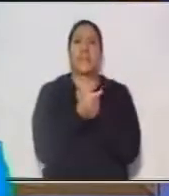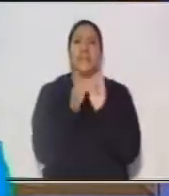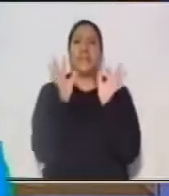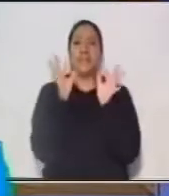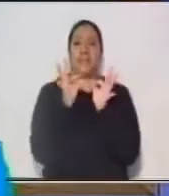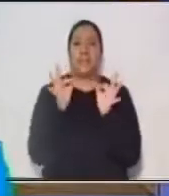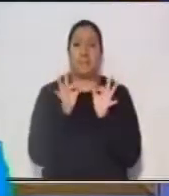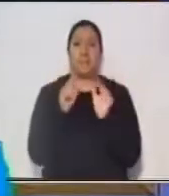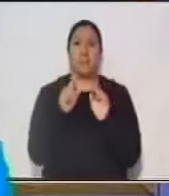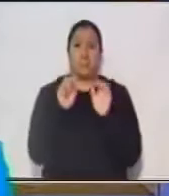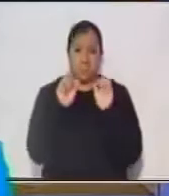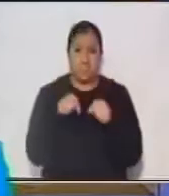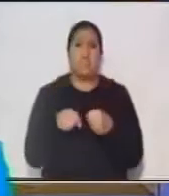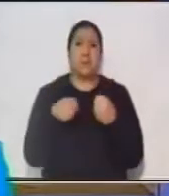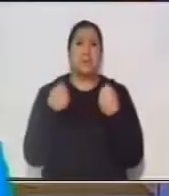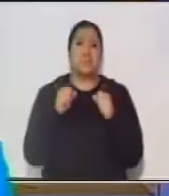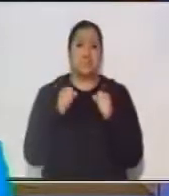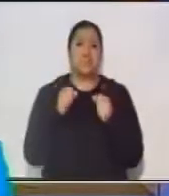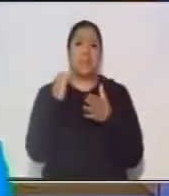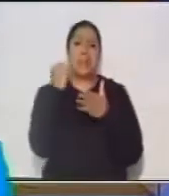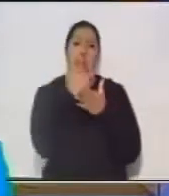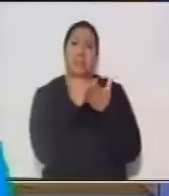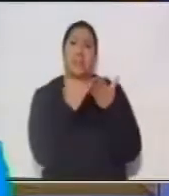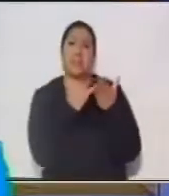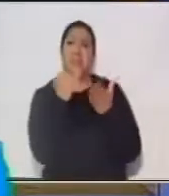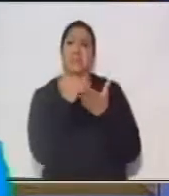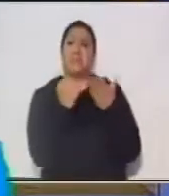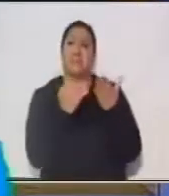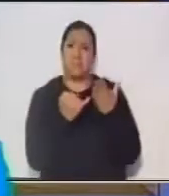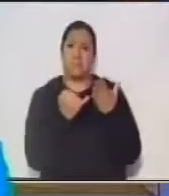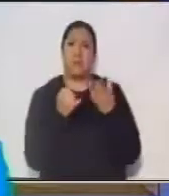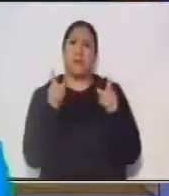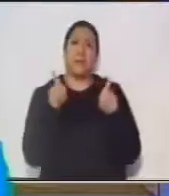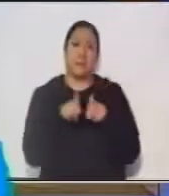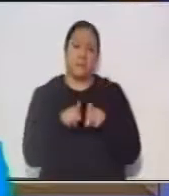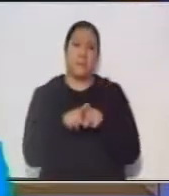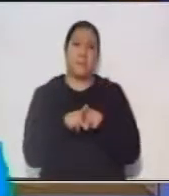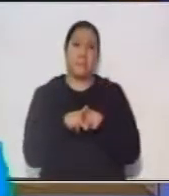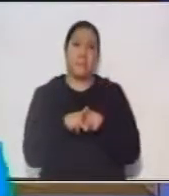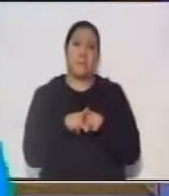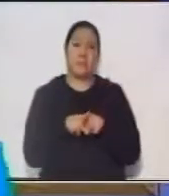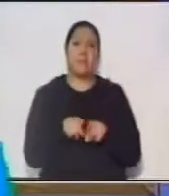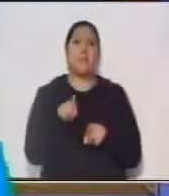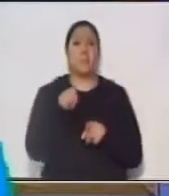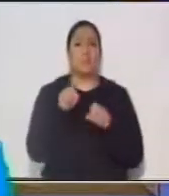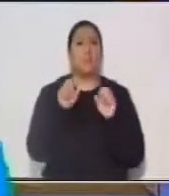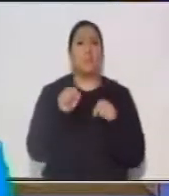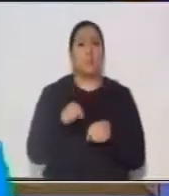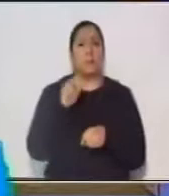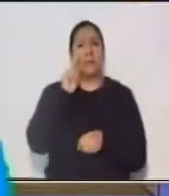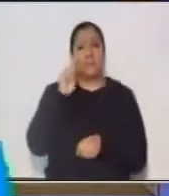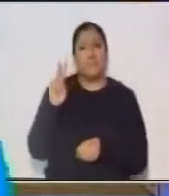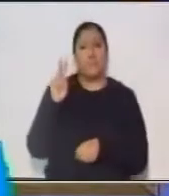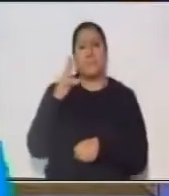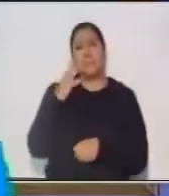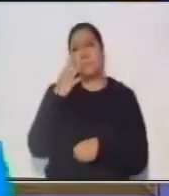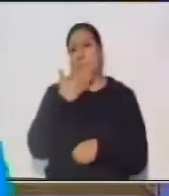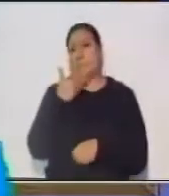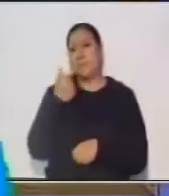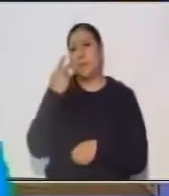dibujando también vas a encontrar que así queda, pero para que lo veas mejor.